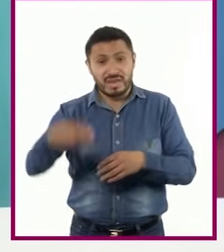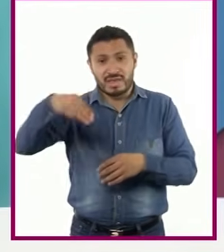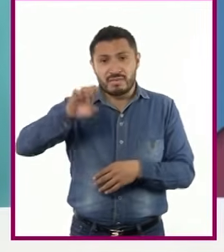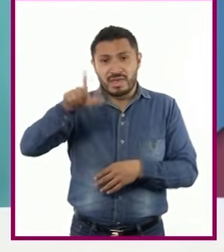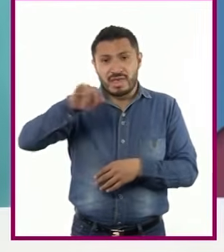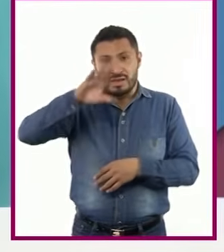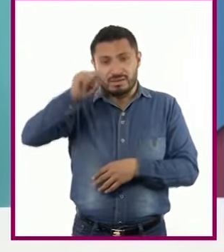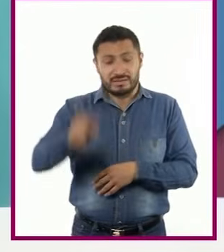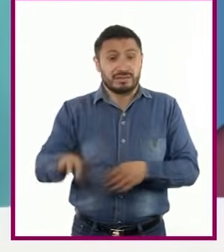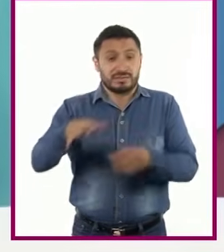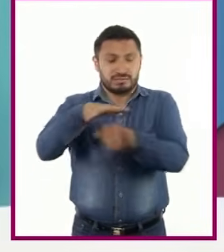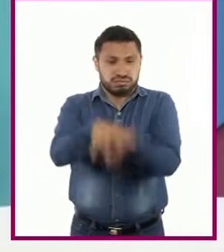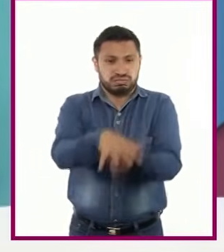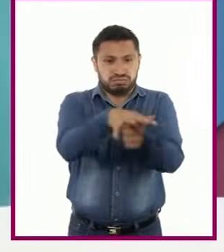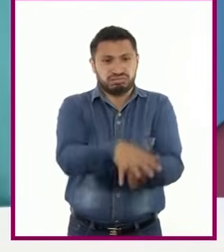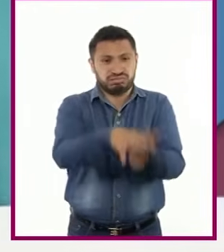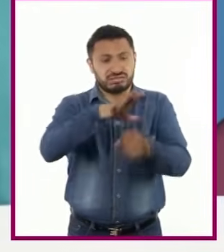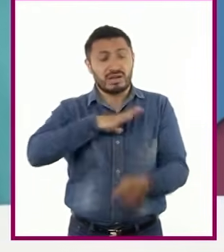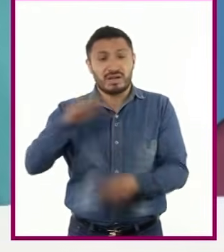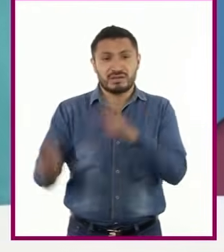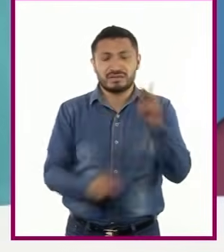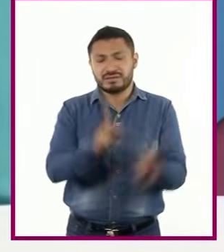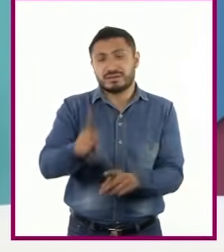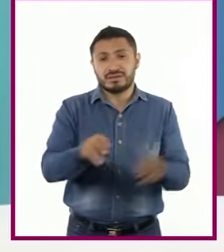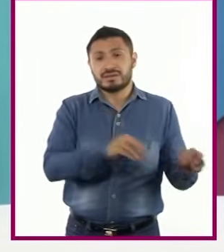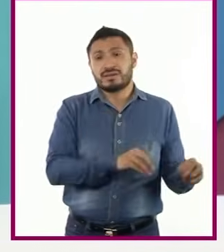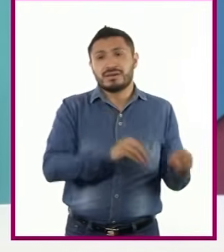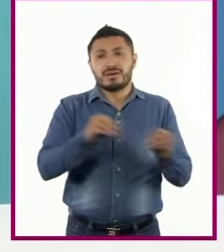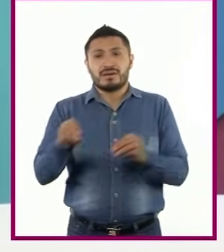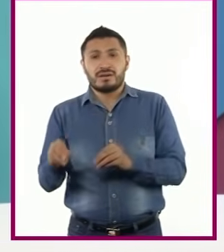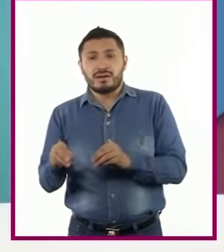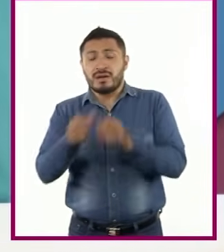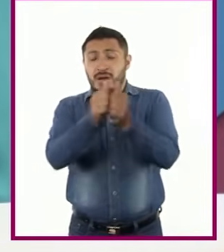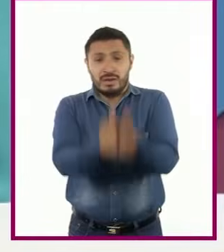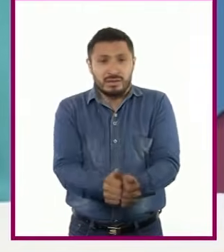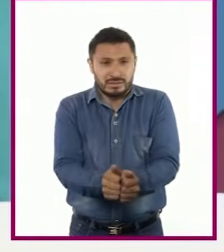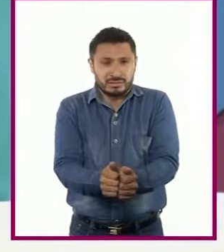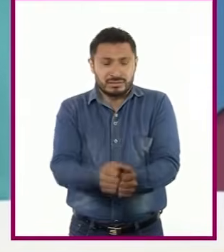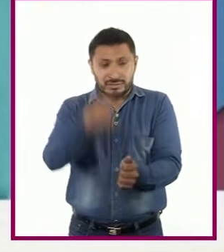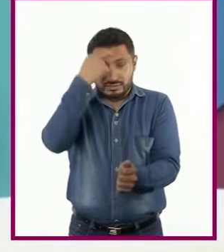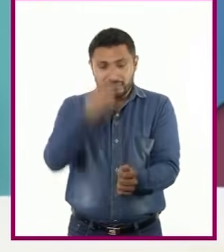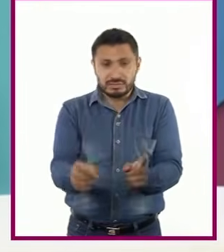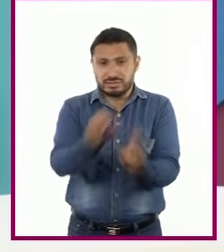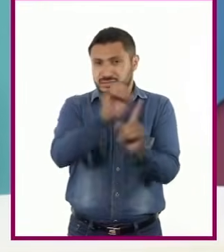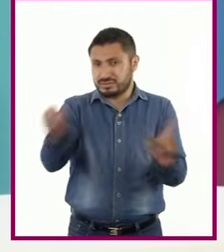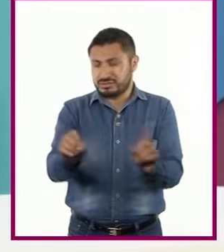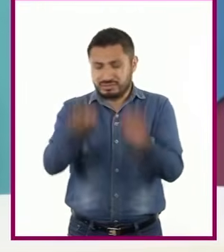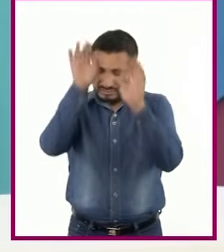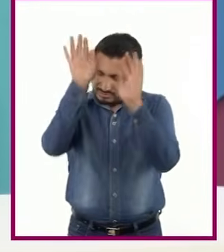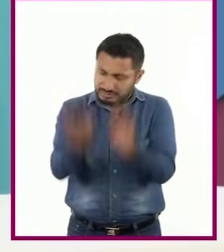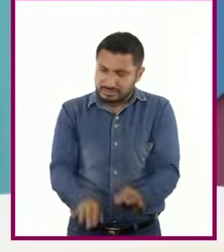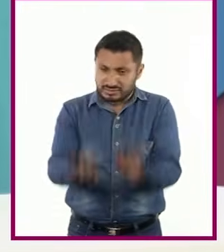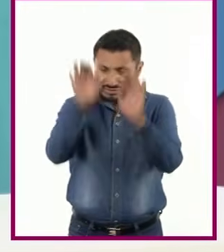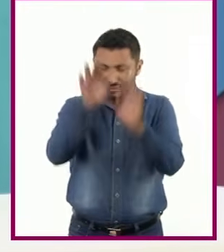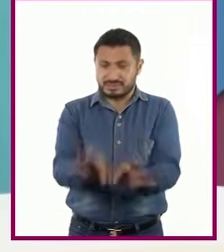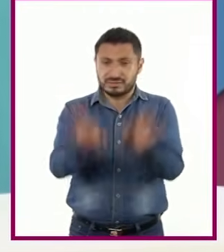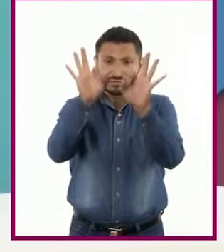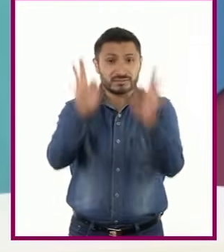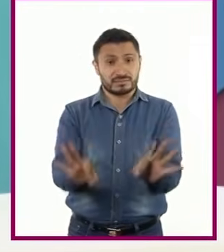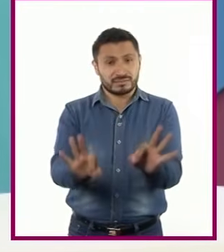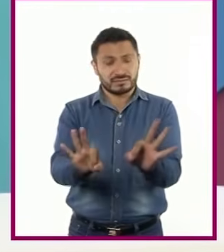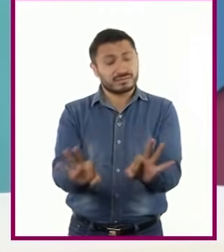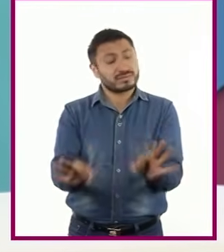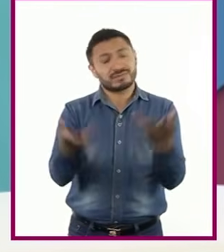y sus súbditos eran pueblos sedentarios, sujetos a una organización tributaria bien